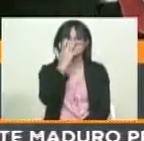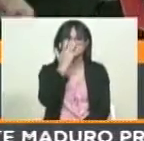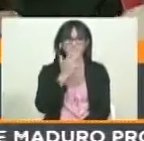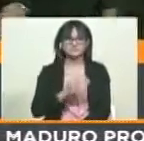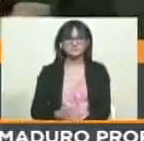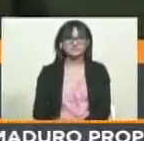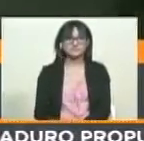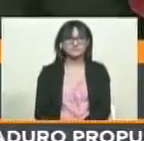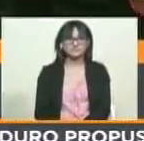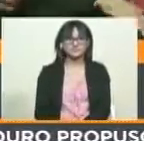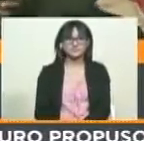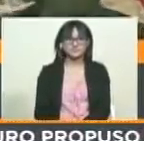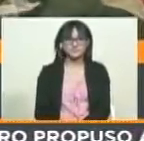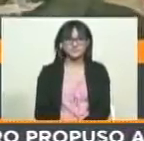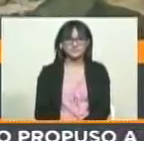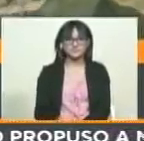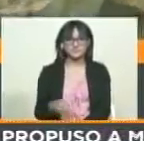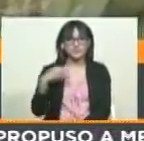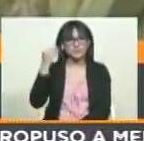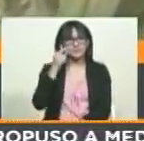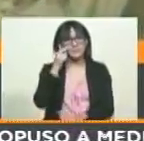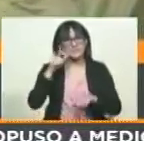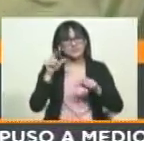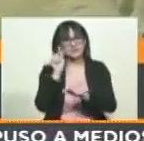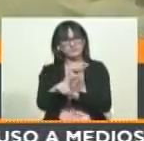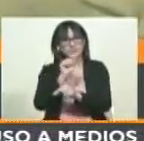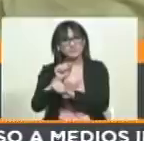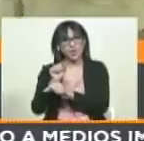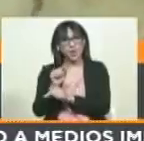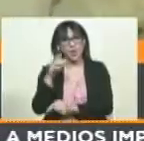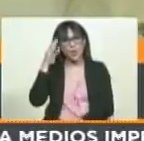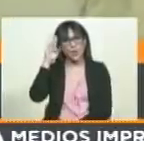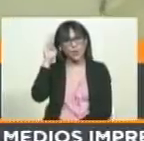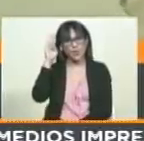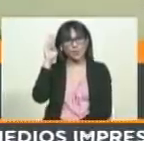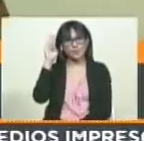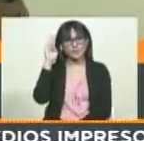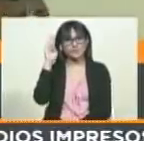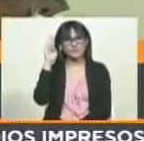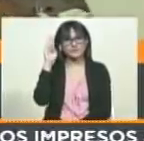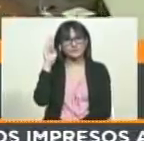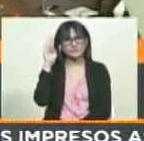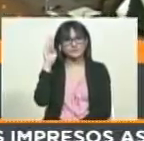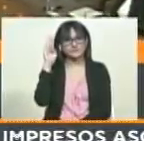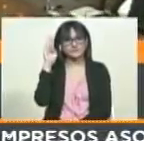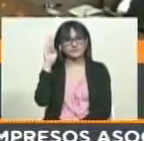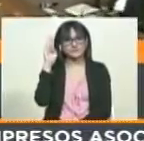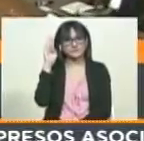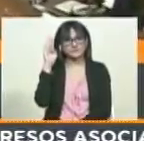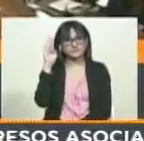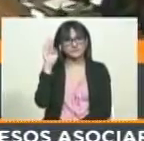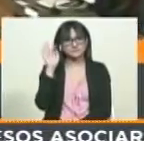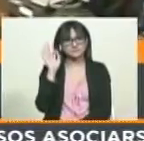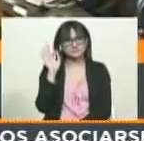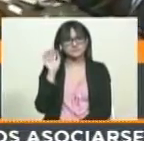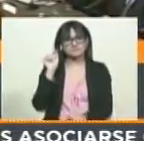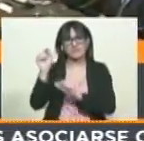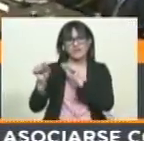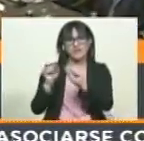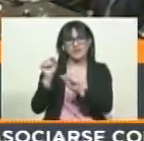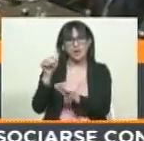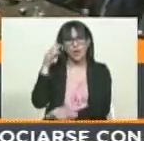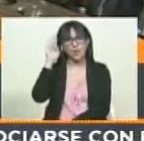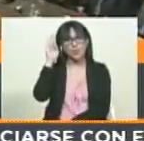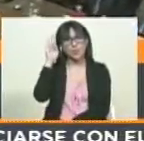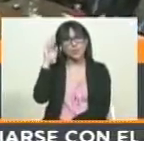Y yo creo que si los que acusan a Cuba de práctica que nunca, por supuesto, hacemos, si los que acusan a Cuba